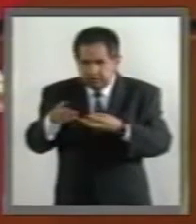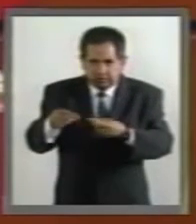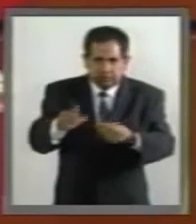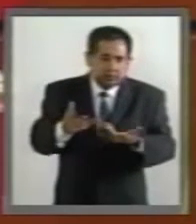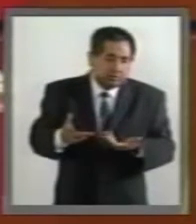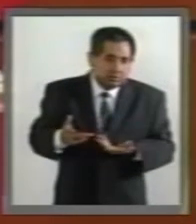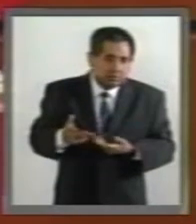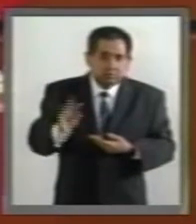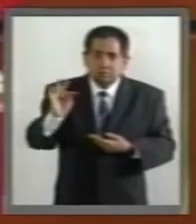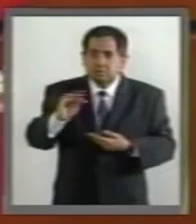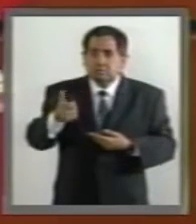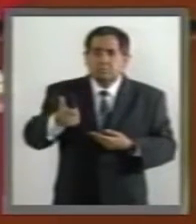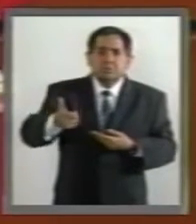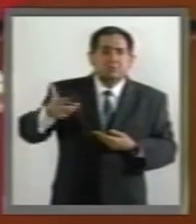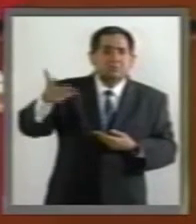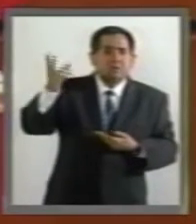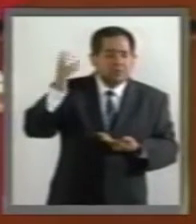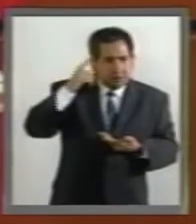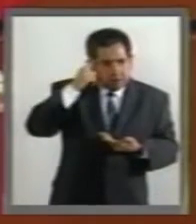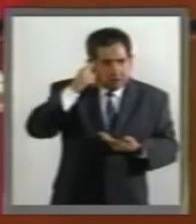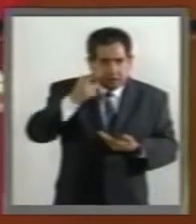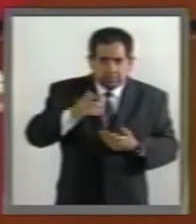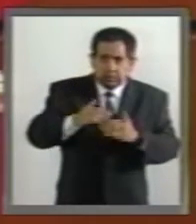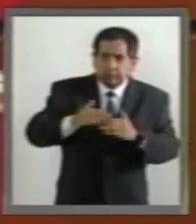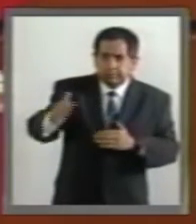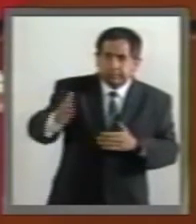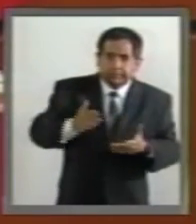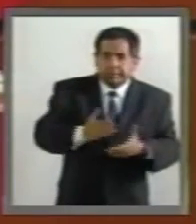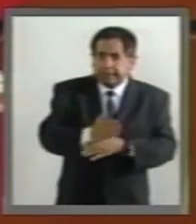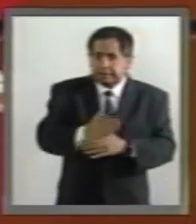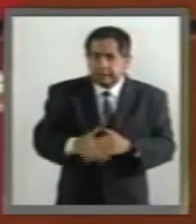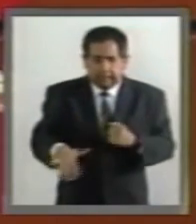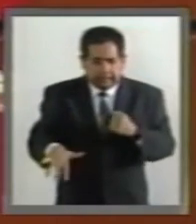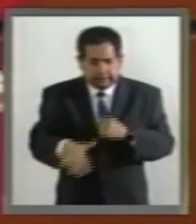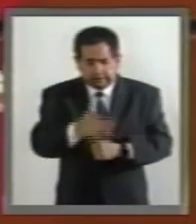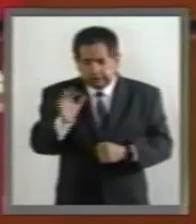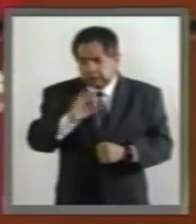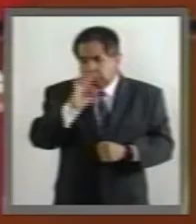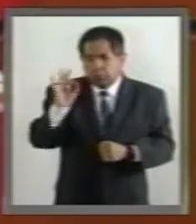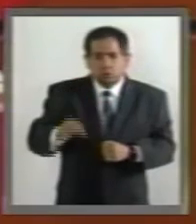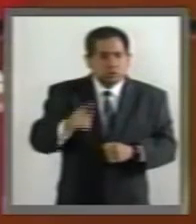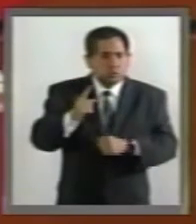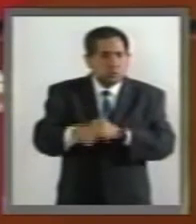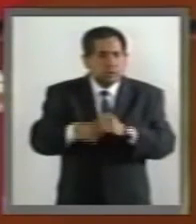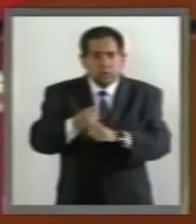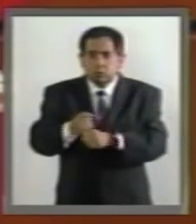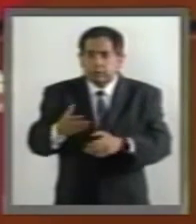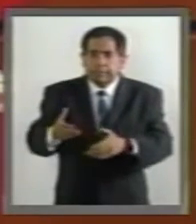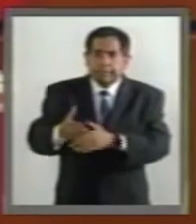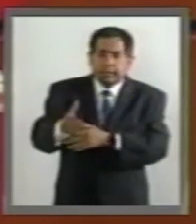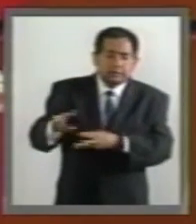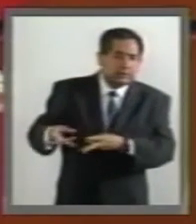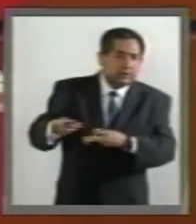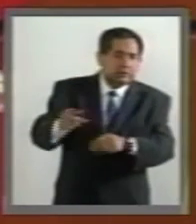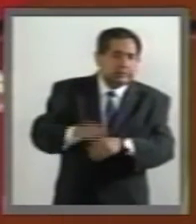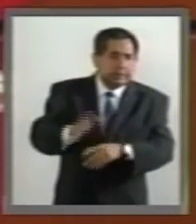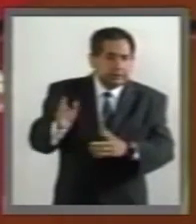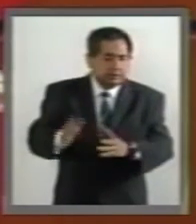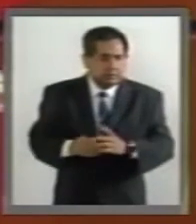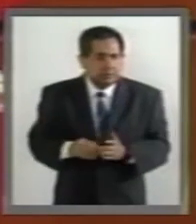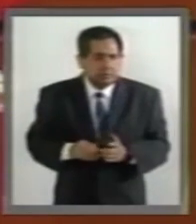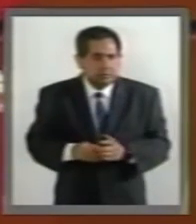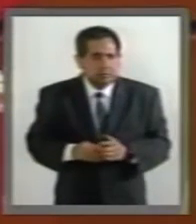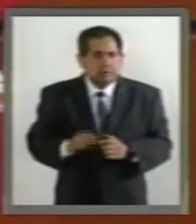haber incrementos de hasta el 15% en el total gastado en un año. Si sumamos